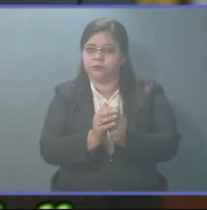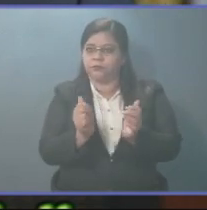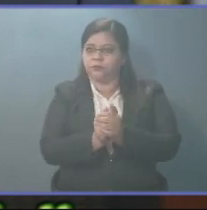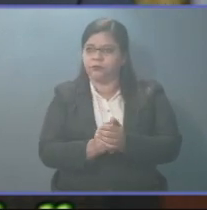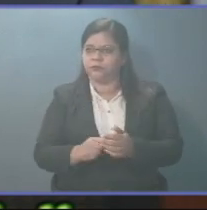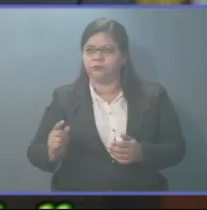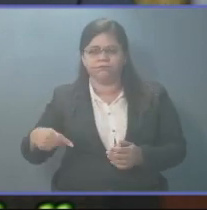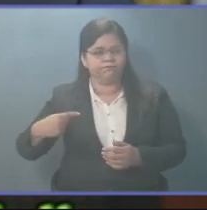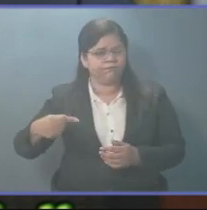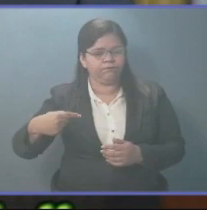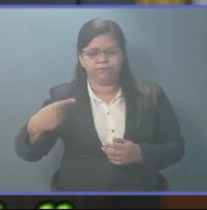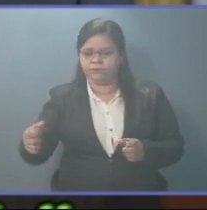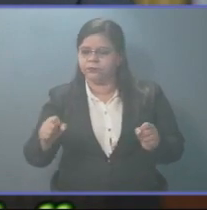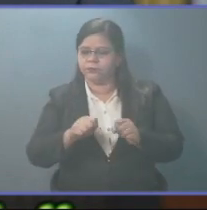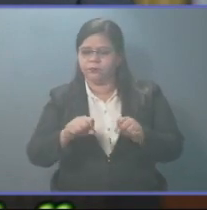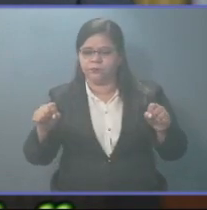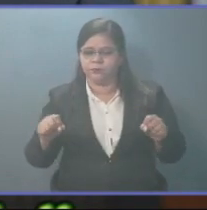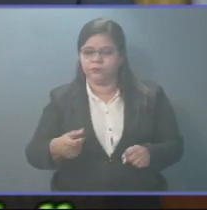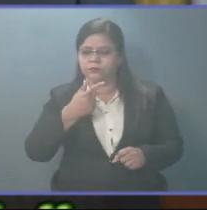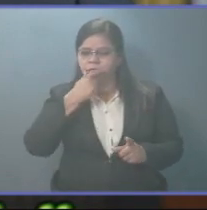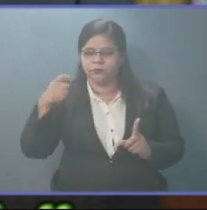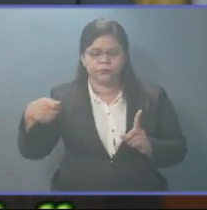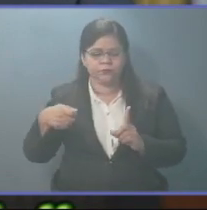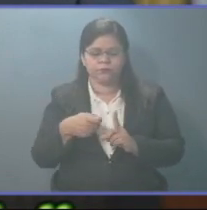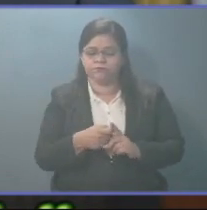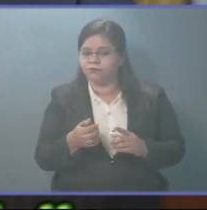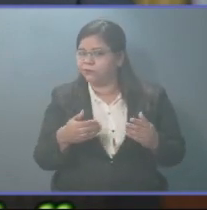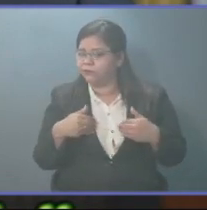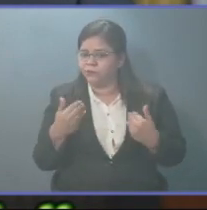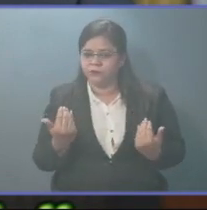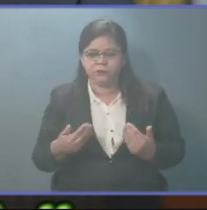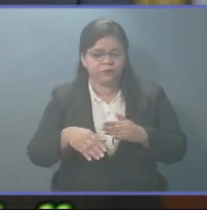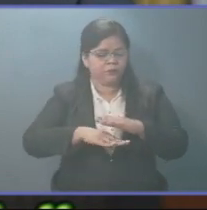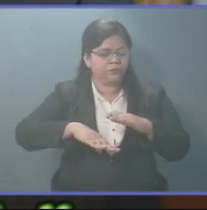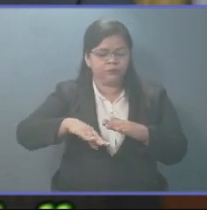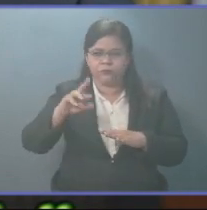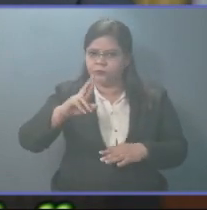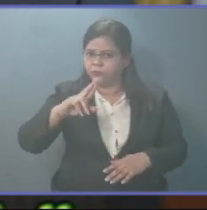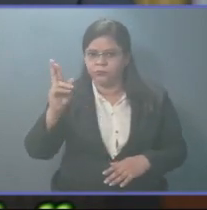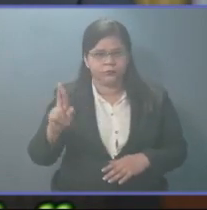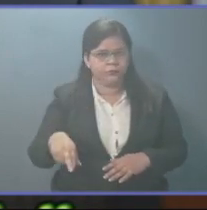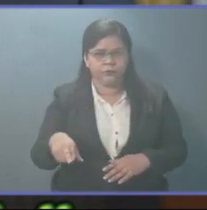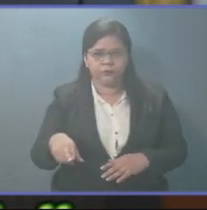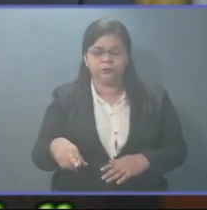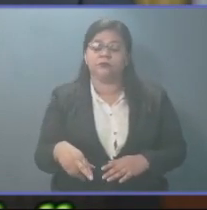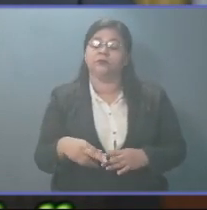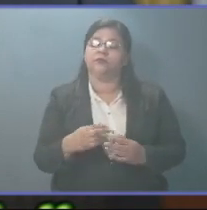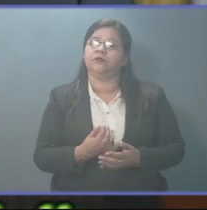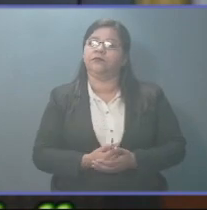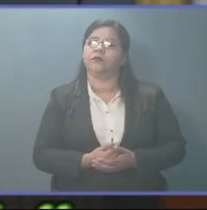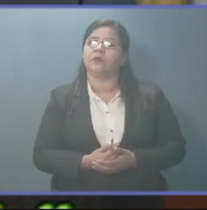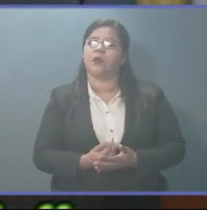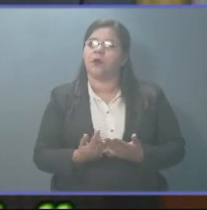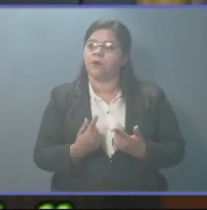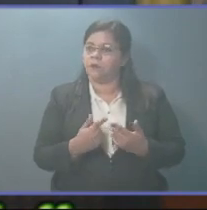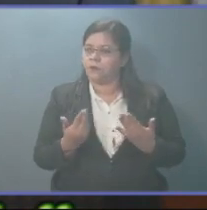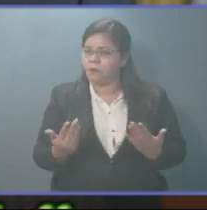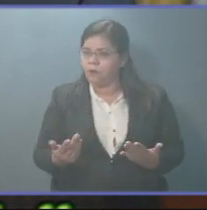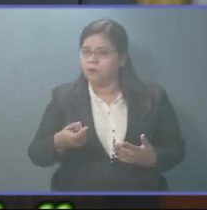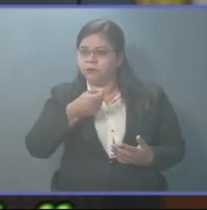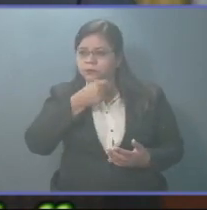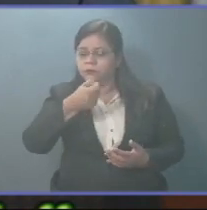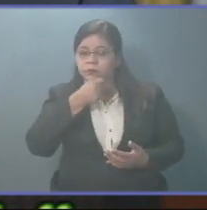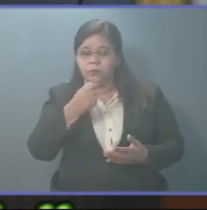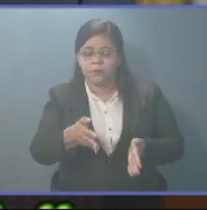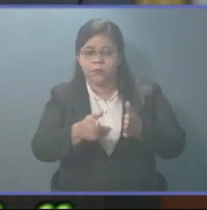constante del sistema de pensiones que no ha podido tener una base unificada real de cotizantes al mismo, ya que la información